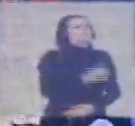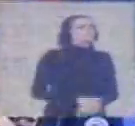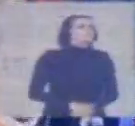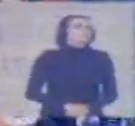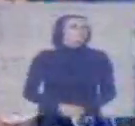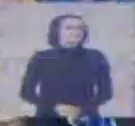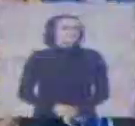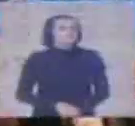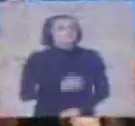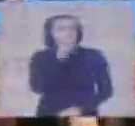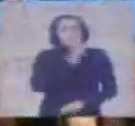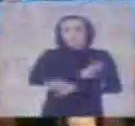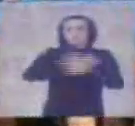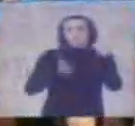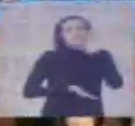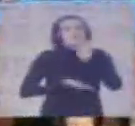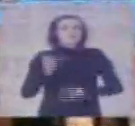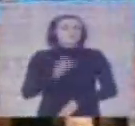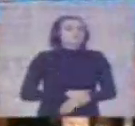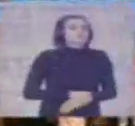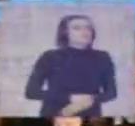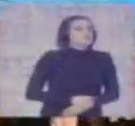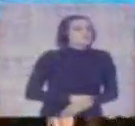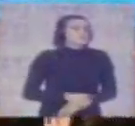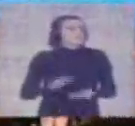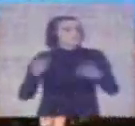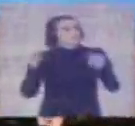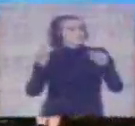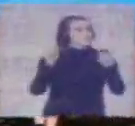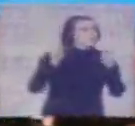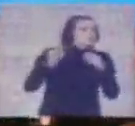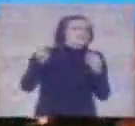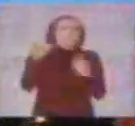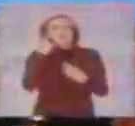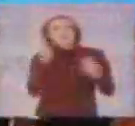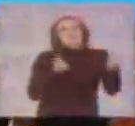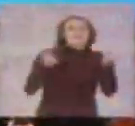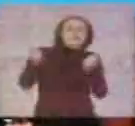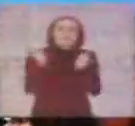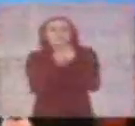Bueno, con esto ya nos vamos. A ver si nos acompañan un poco en el baile que hacemos con la salida, ¿vale?